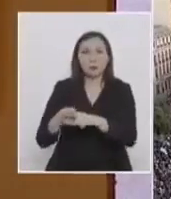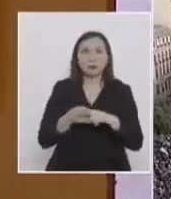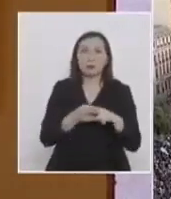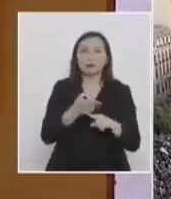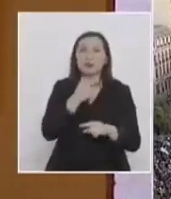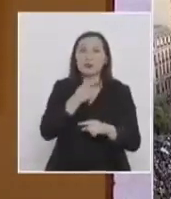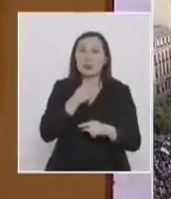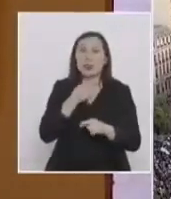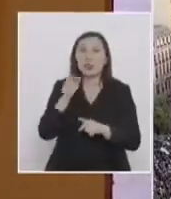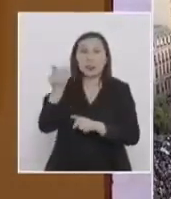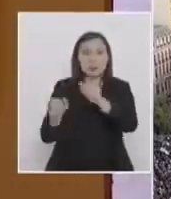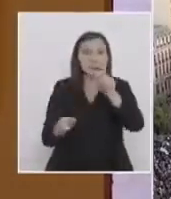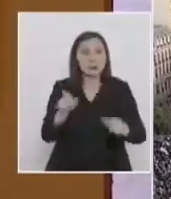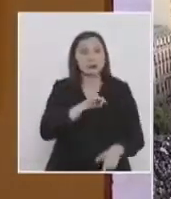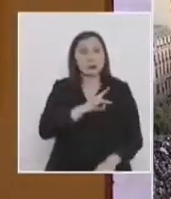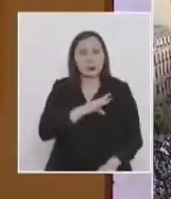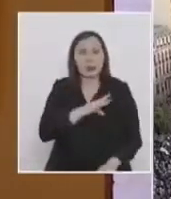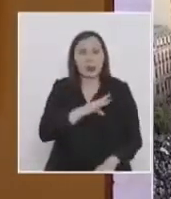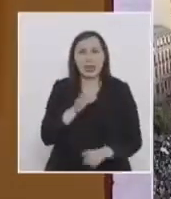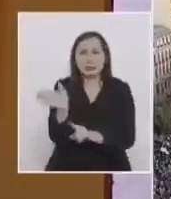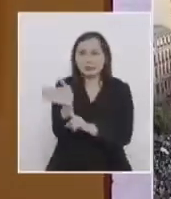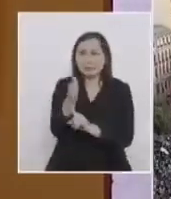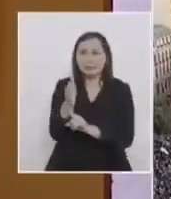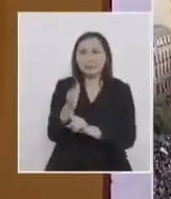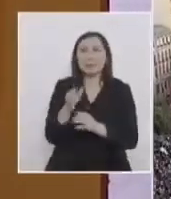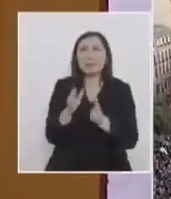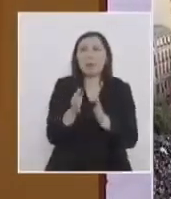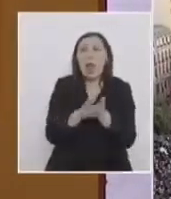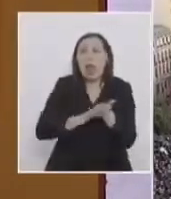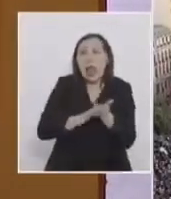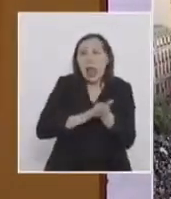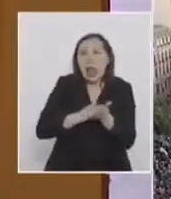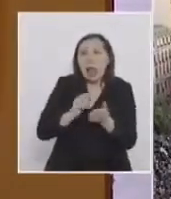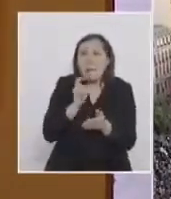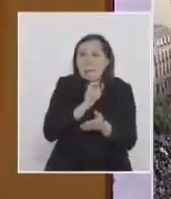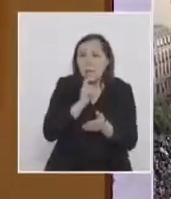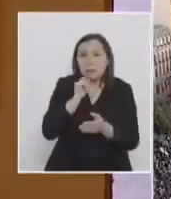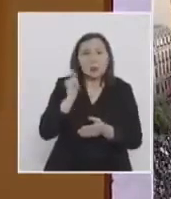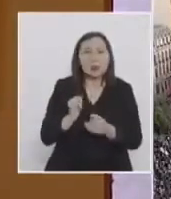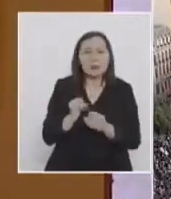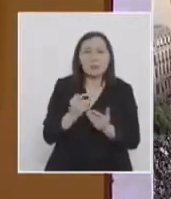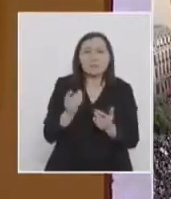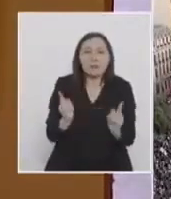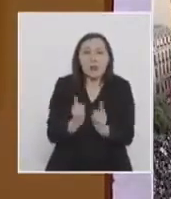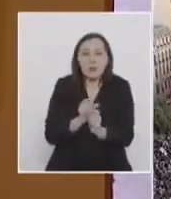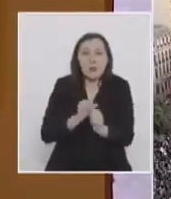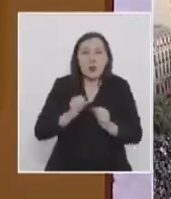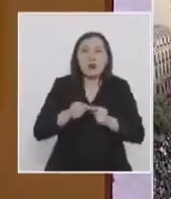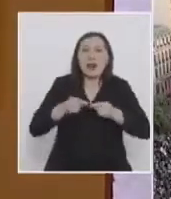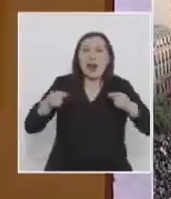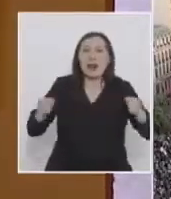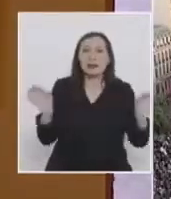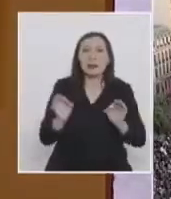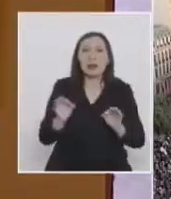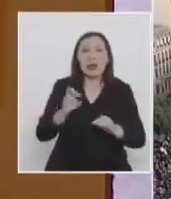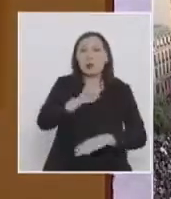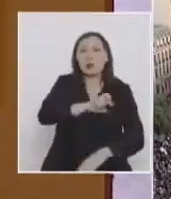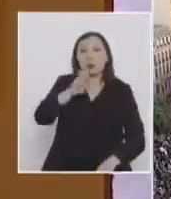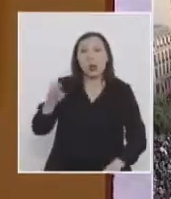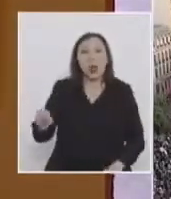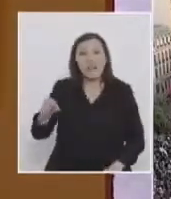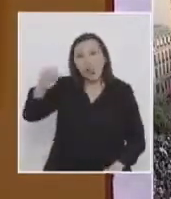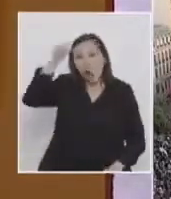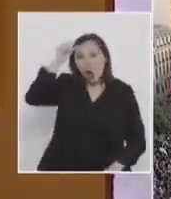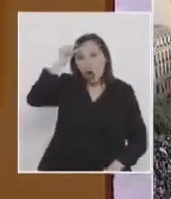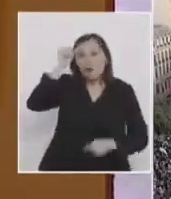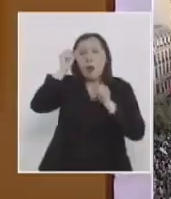Quisiera, compatriotas, y en los ejemplos uno siempre se queda corto, pero quisiera, compatriotas, que la gente de Puchuncaví y de Coronel